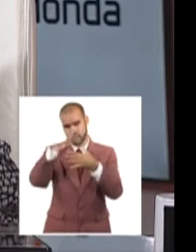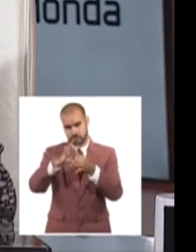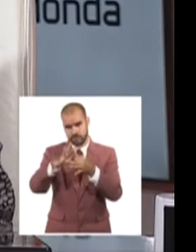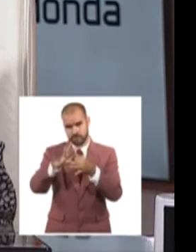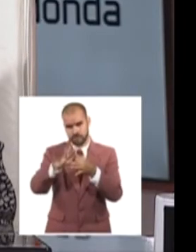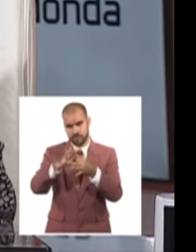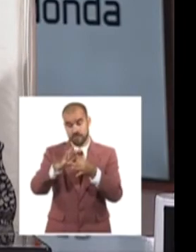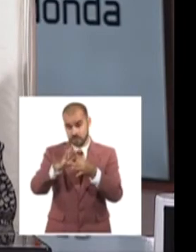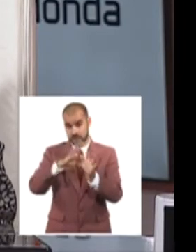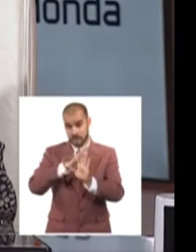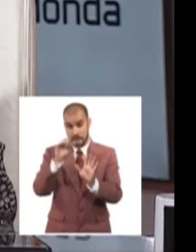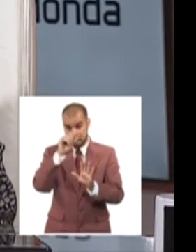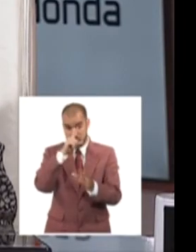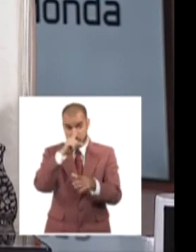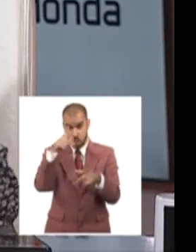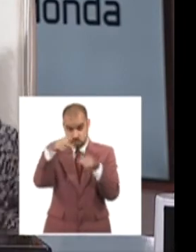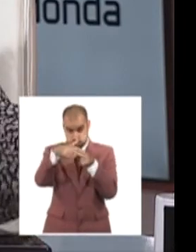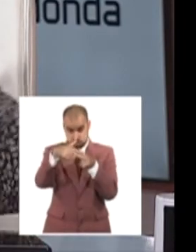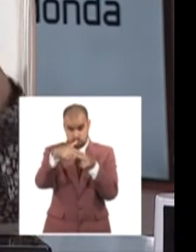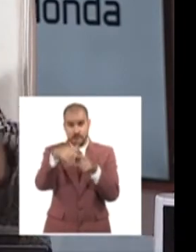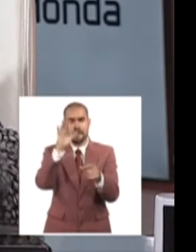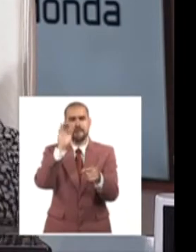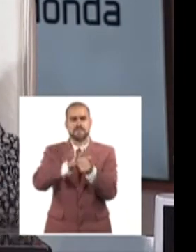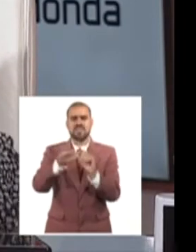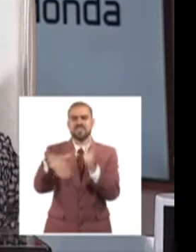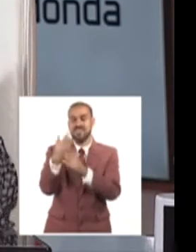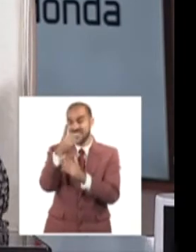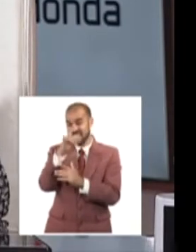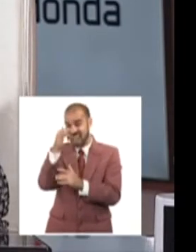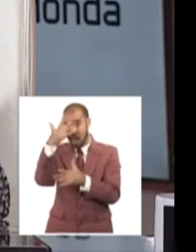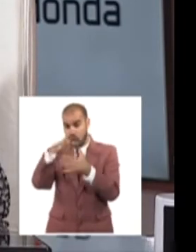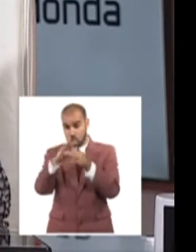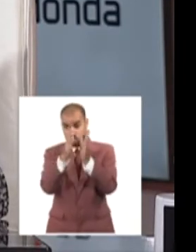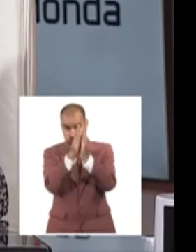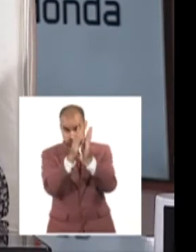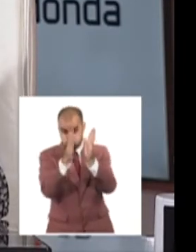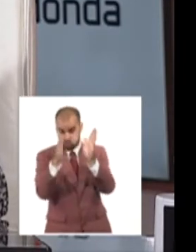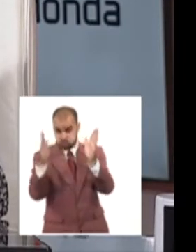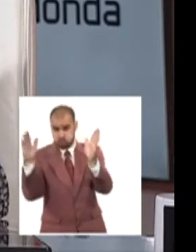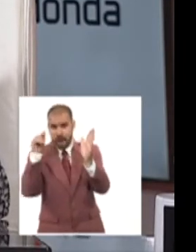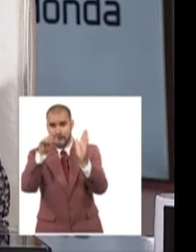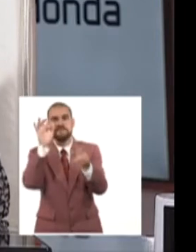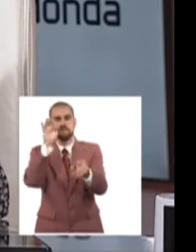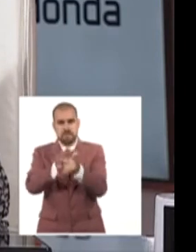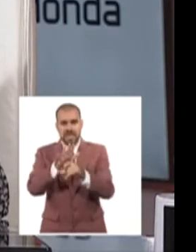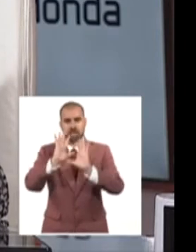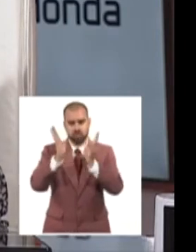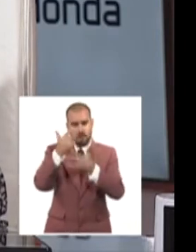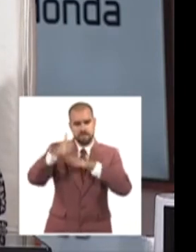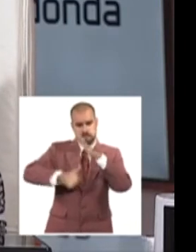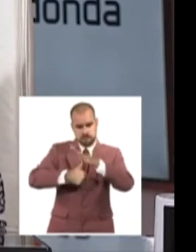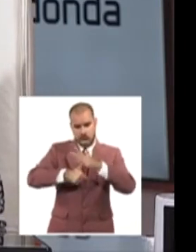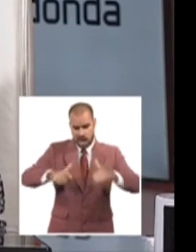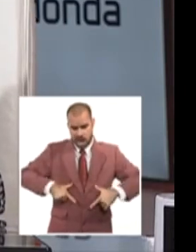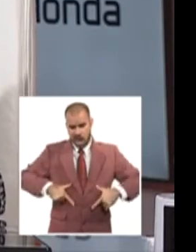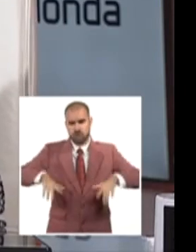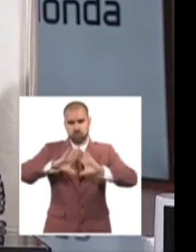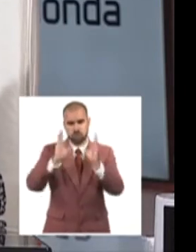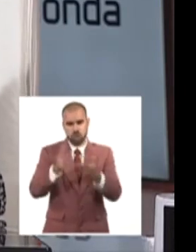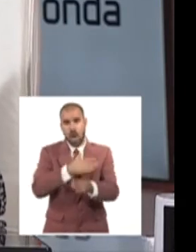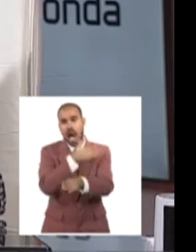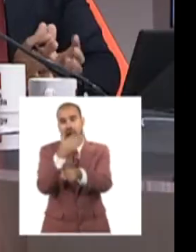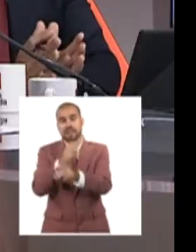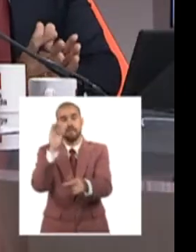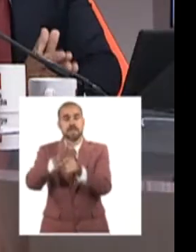periodo que empezaría el día 16 que es ya la campaña el 16 de agosto comenzaría la campaña hasta la primera vuelta electoral que es el 2 de